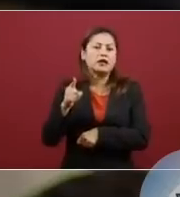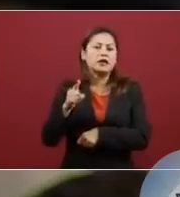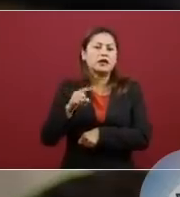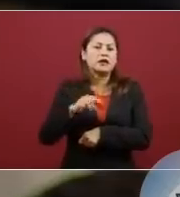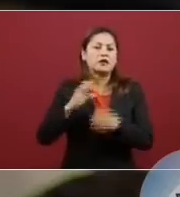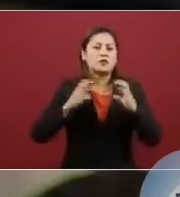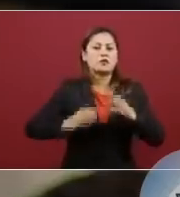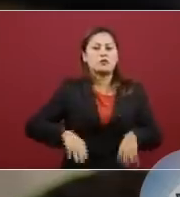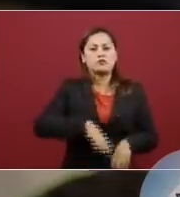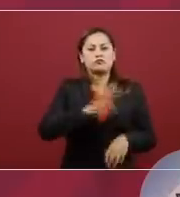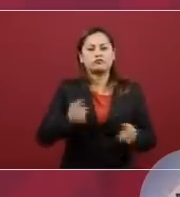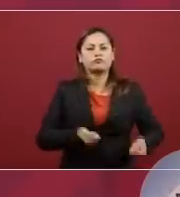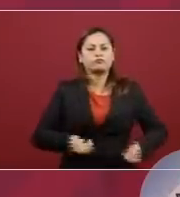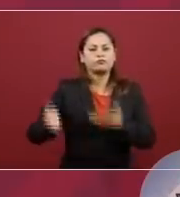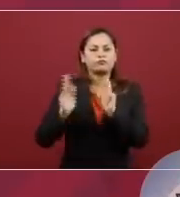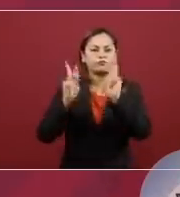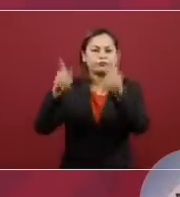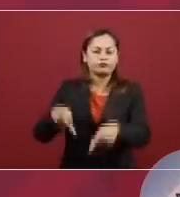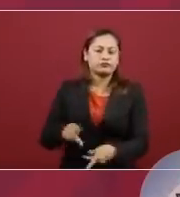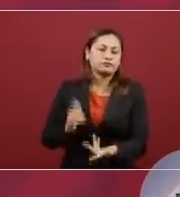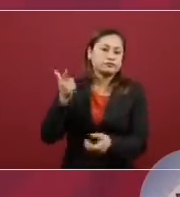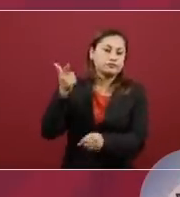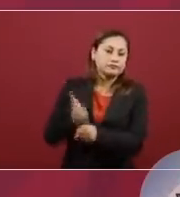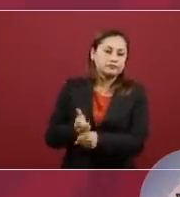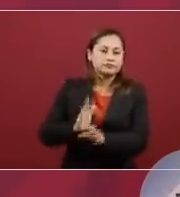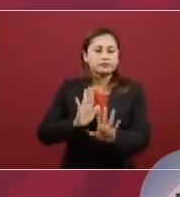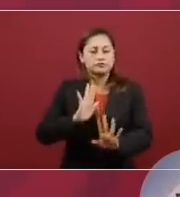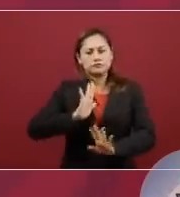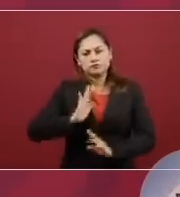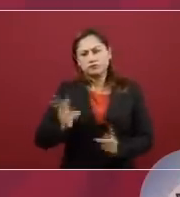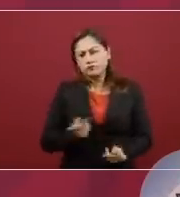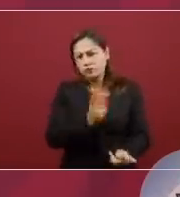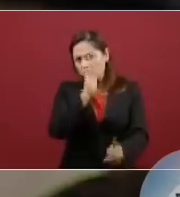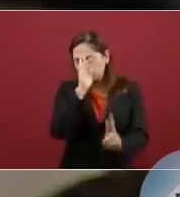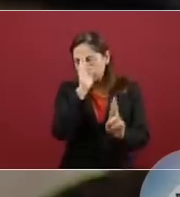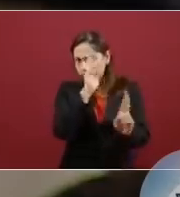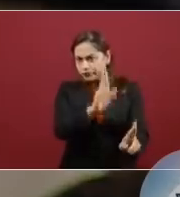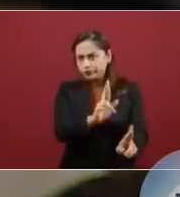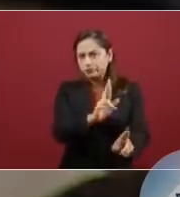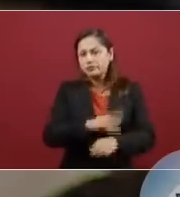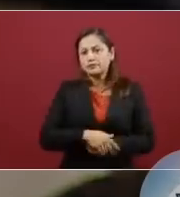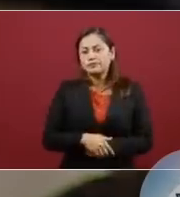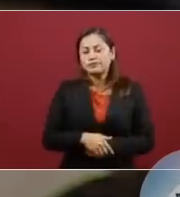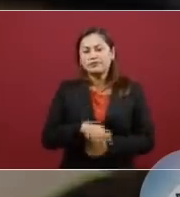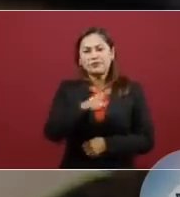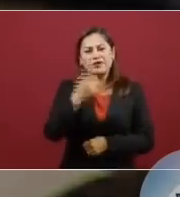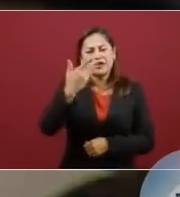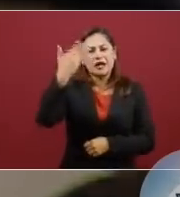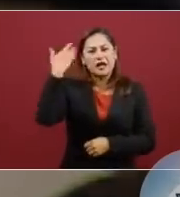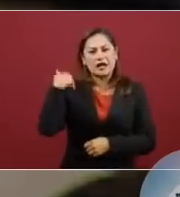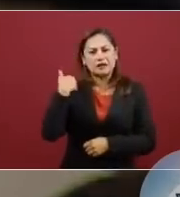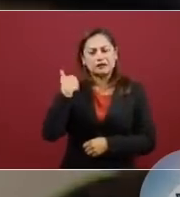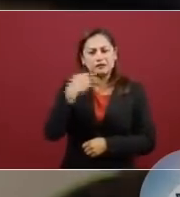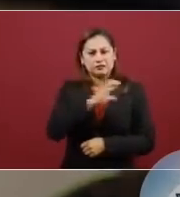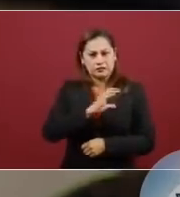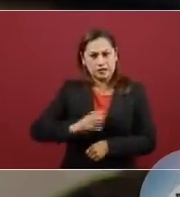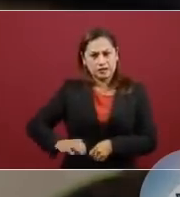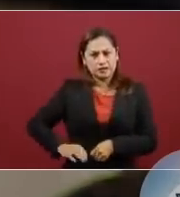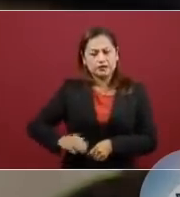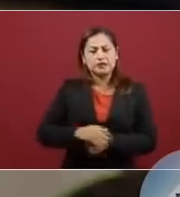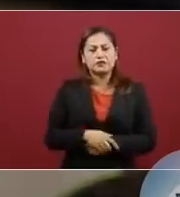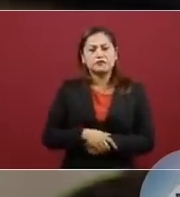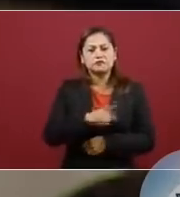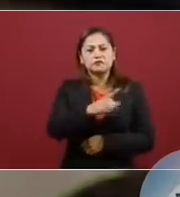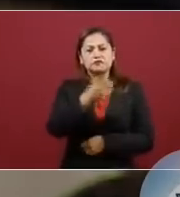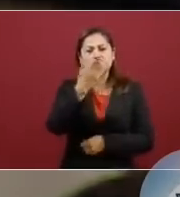un puente. Yo quisiera preguntarle, con todo respeto, usted decía antes de ser presidente que el insulto